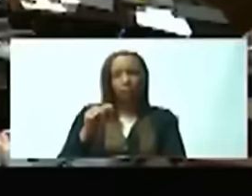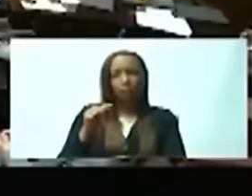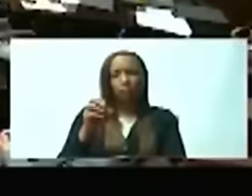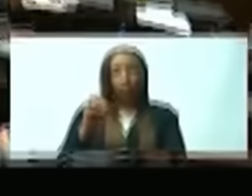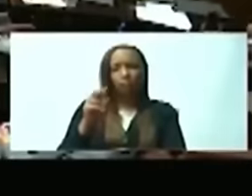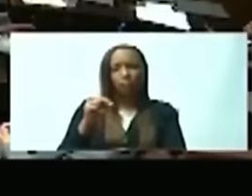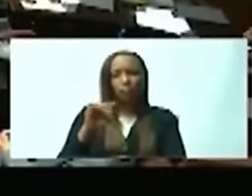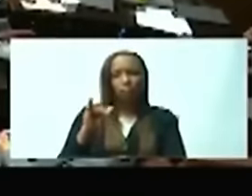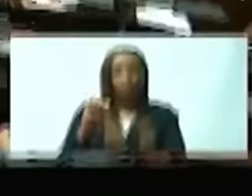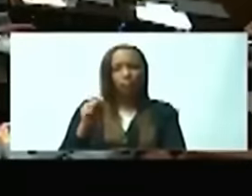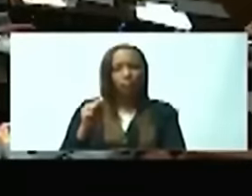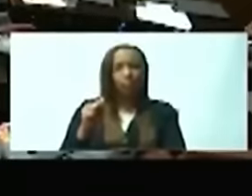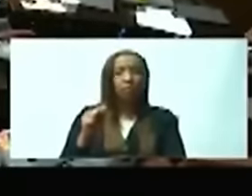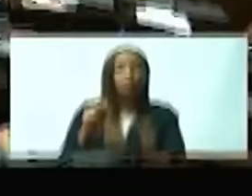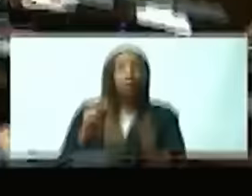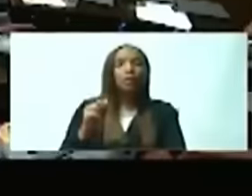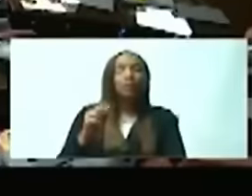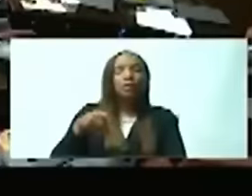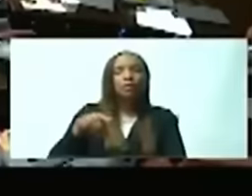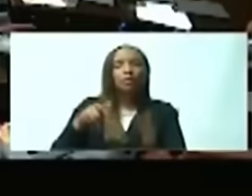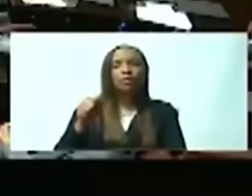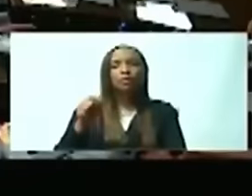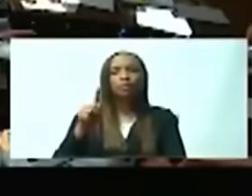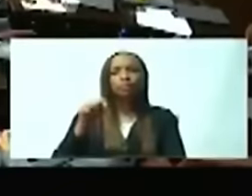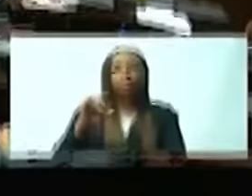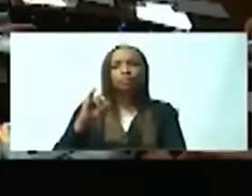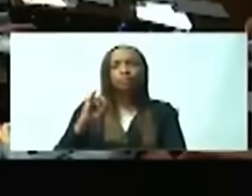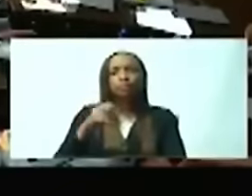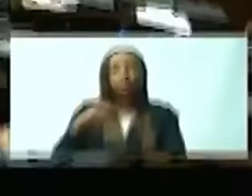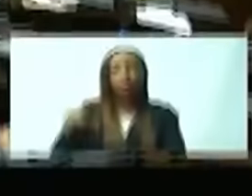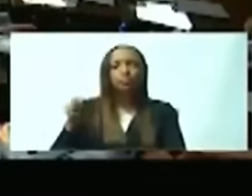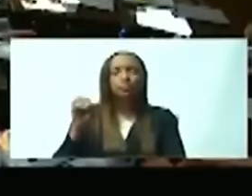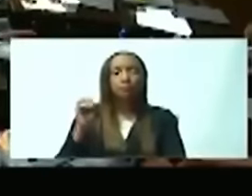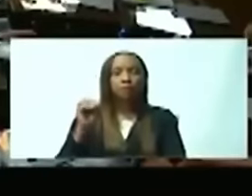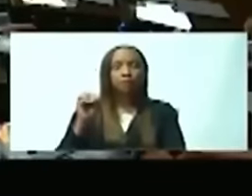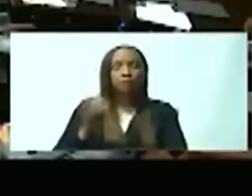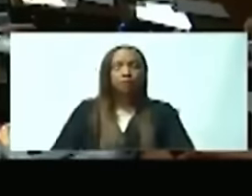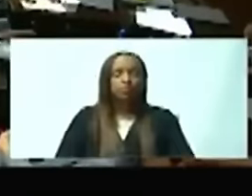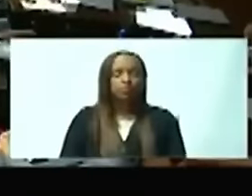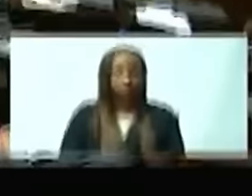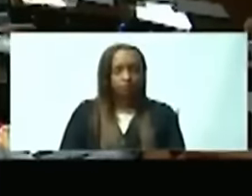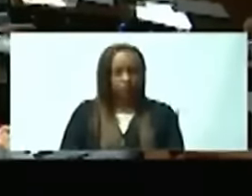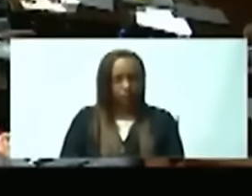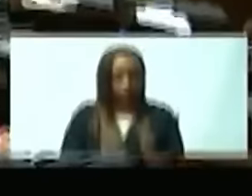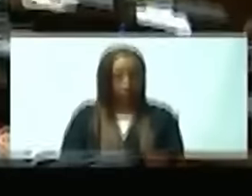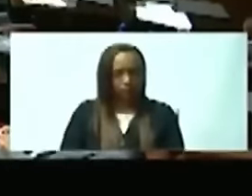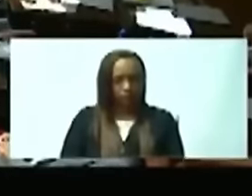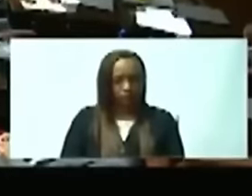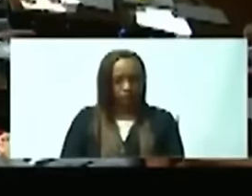días, presidente, colega diputado. Este proyecto tiene